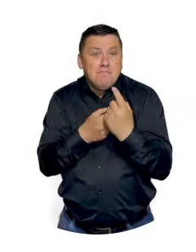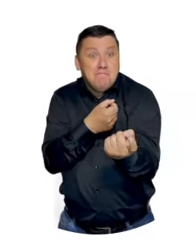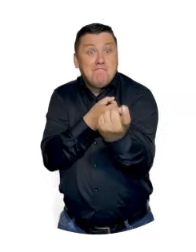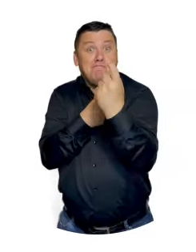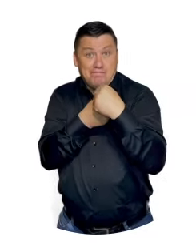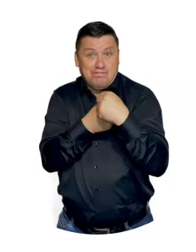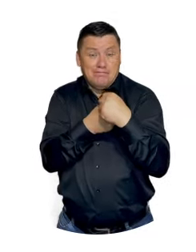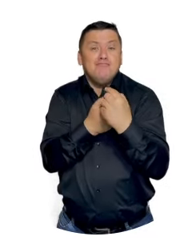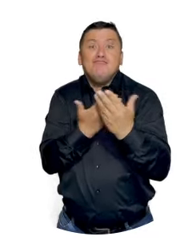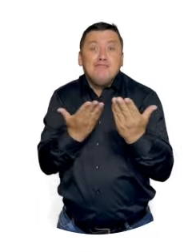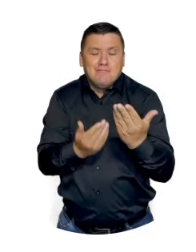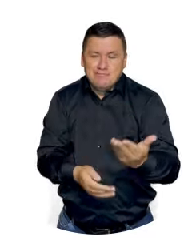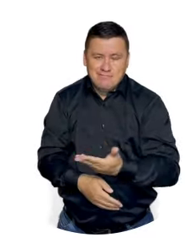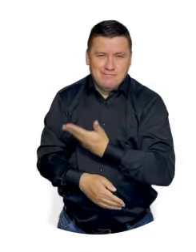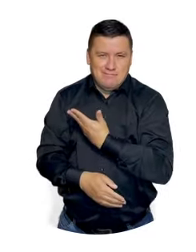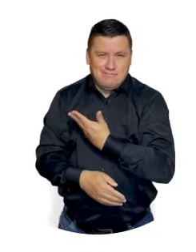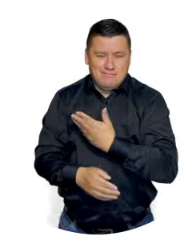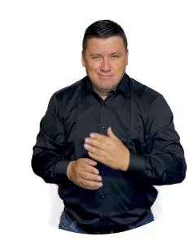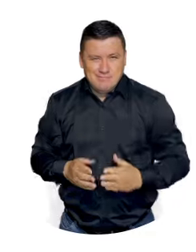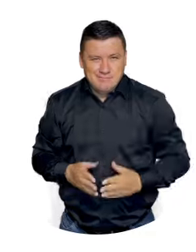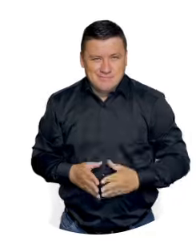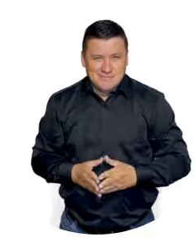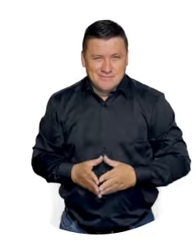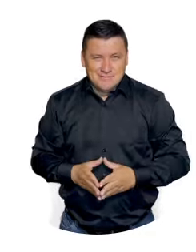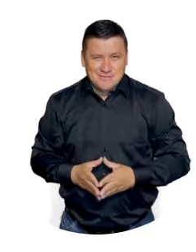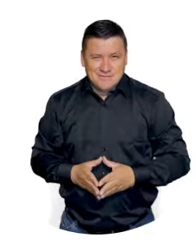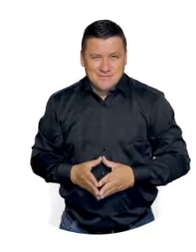asistir regístrate ya en expo big puntocom